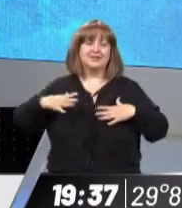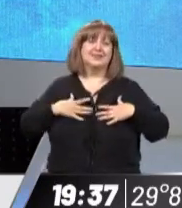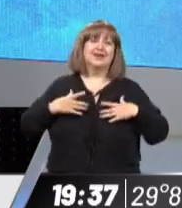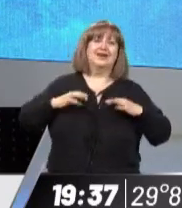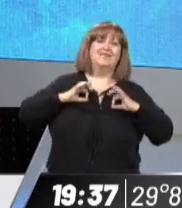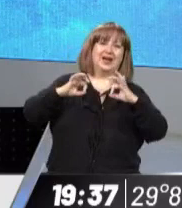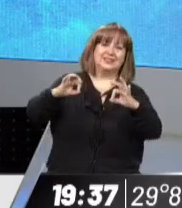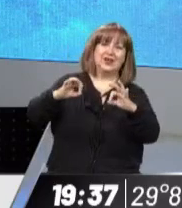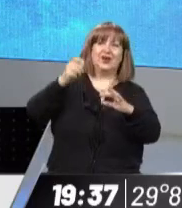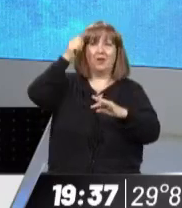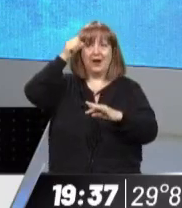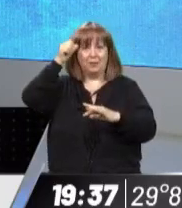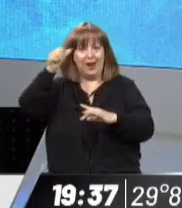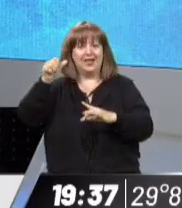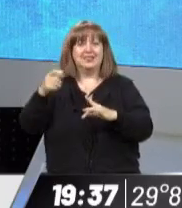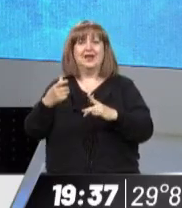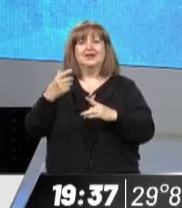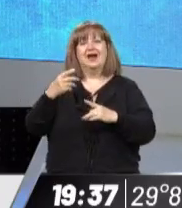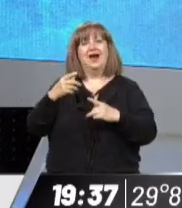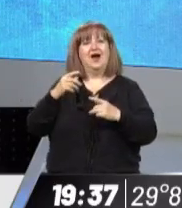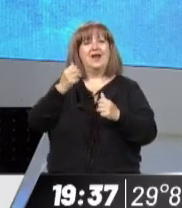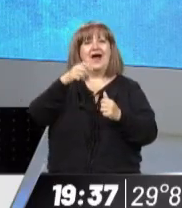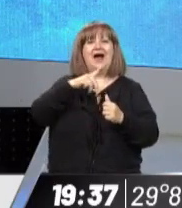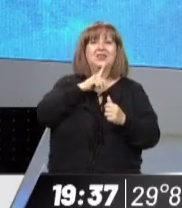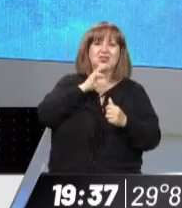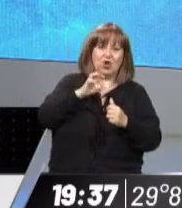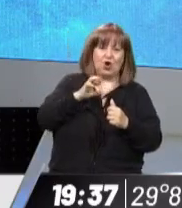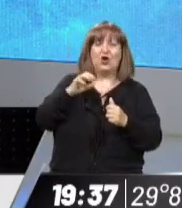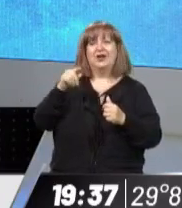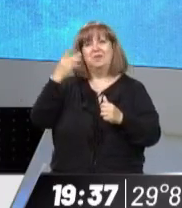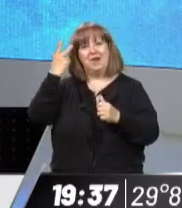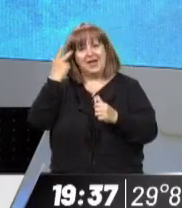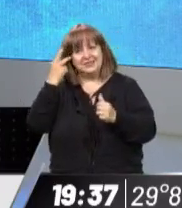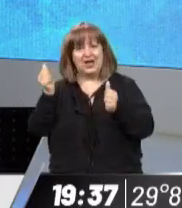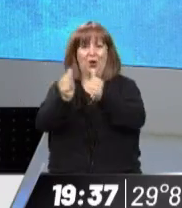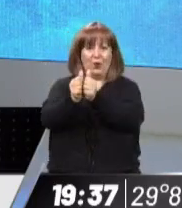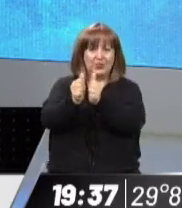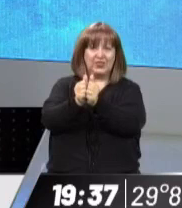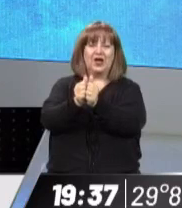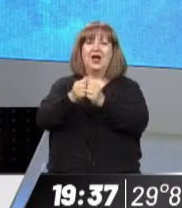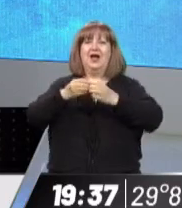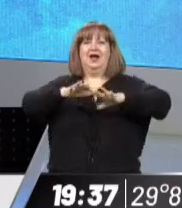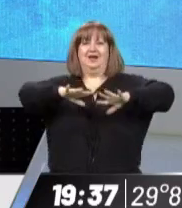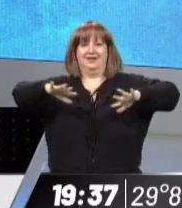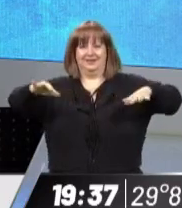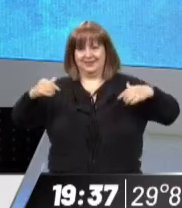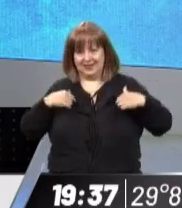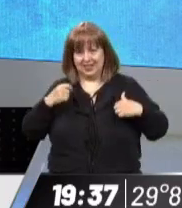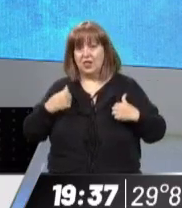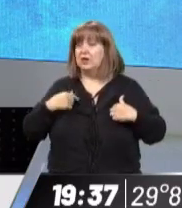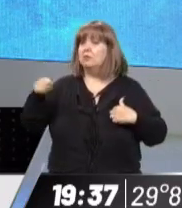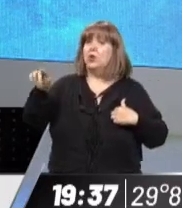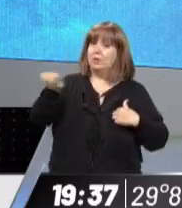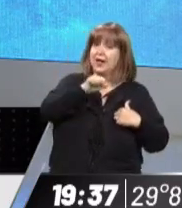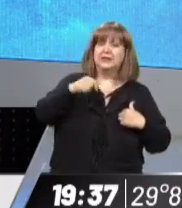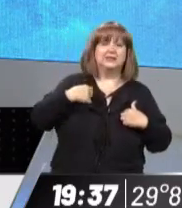Mar del Plata, ahora ve la foto de Antonella y Messi. Necesito un amigo como Messi. A ver si tiene la valija por allá abajo. No, yo las tengo armadas siempre, Sergio. Estoy